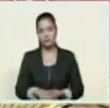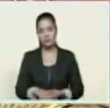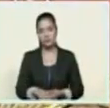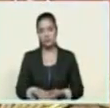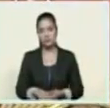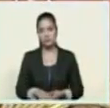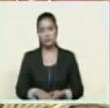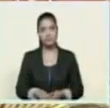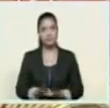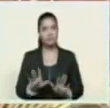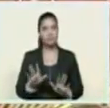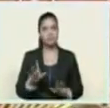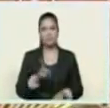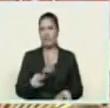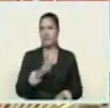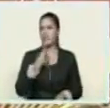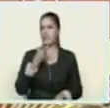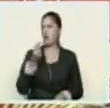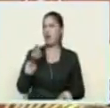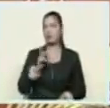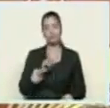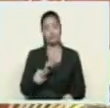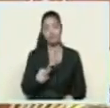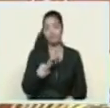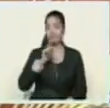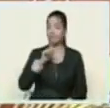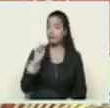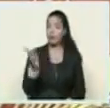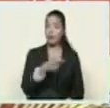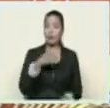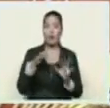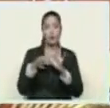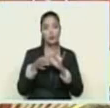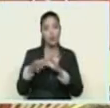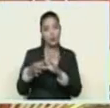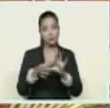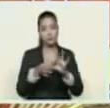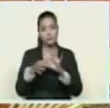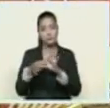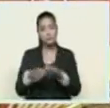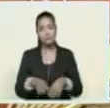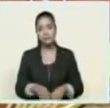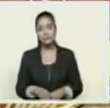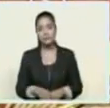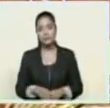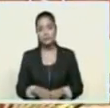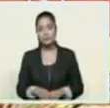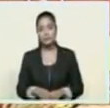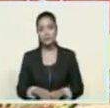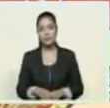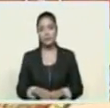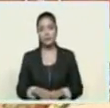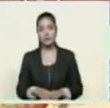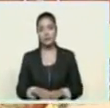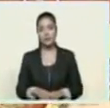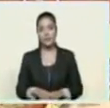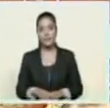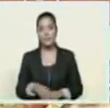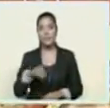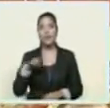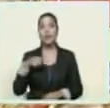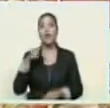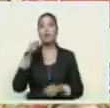nadie se puede negar a la unión nadie se puede negar al